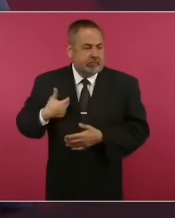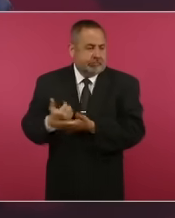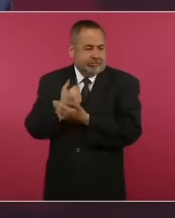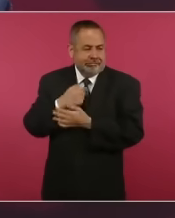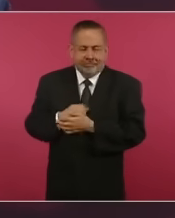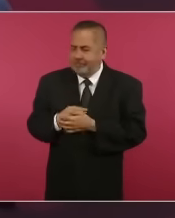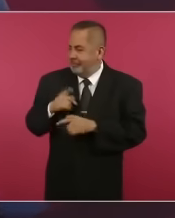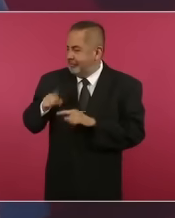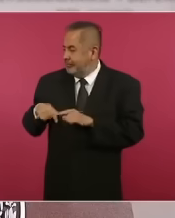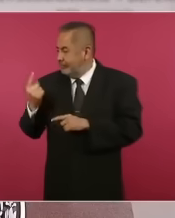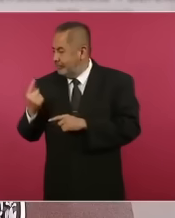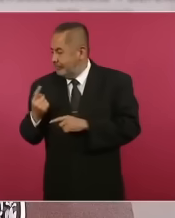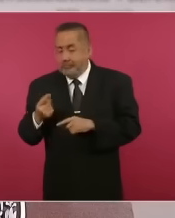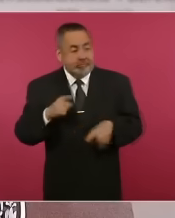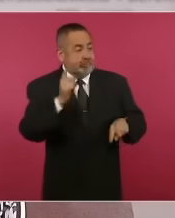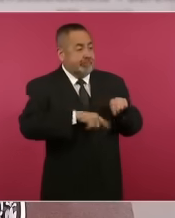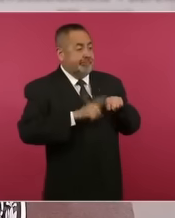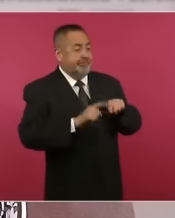¿no?